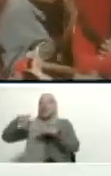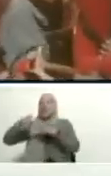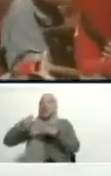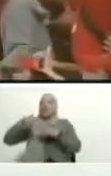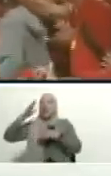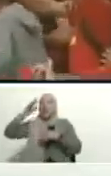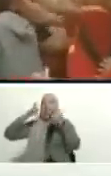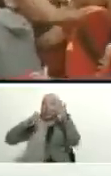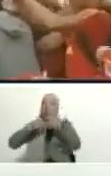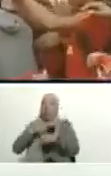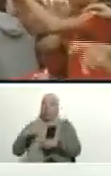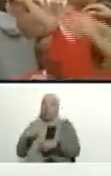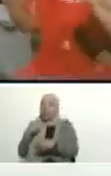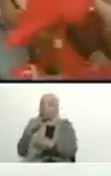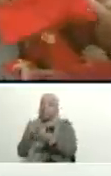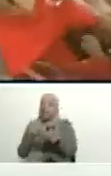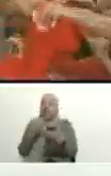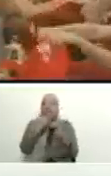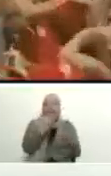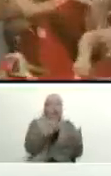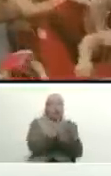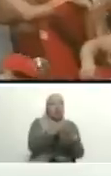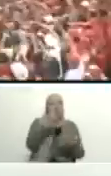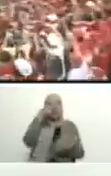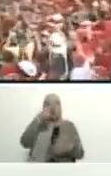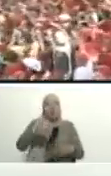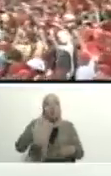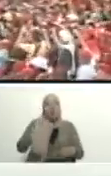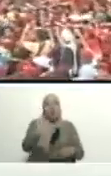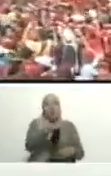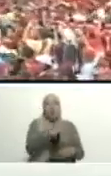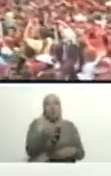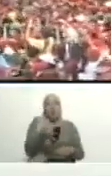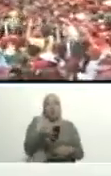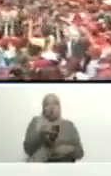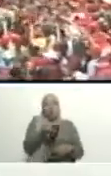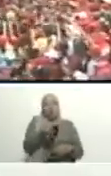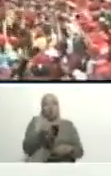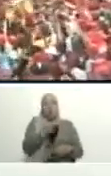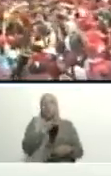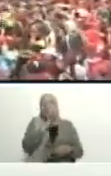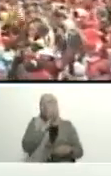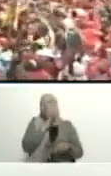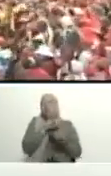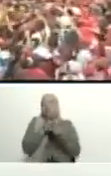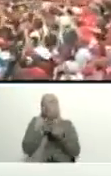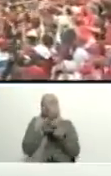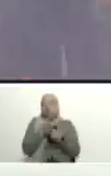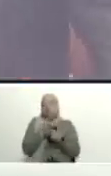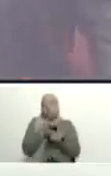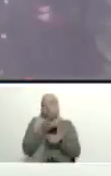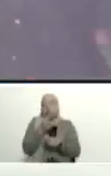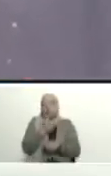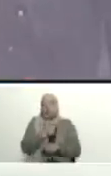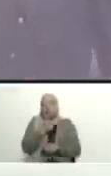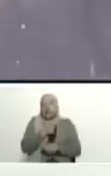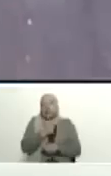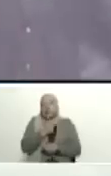gracias. Y se fue con dolores tremendos en su cuerpo, producto de su enfermedad. Aguantando